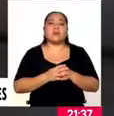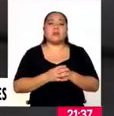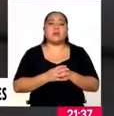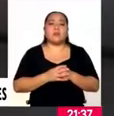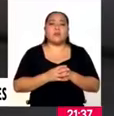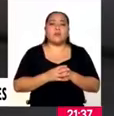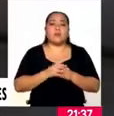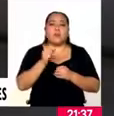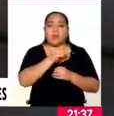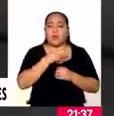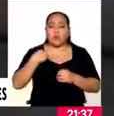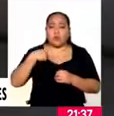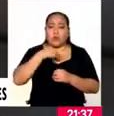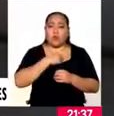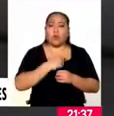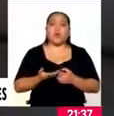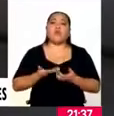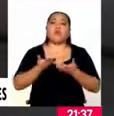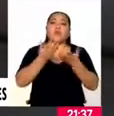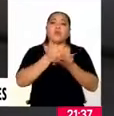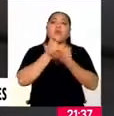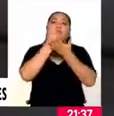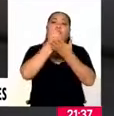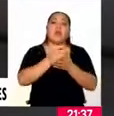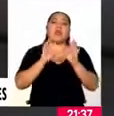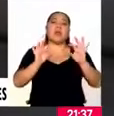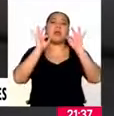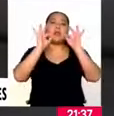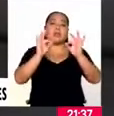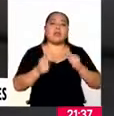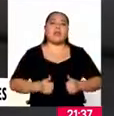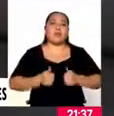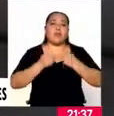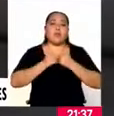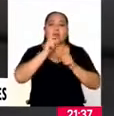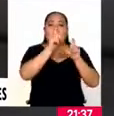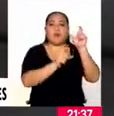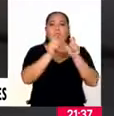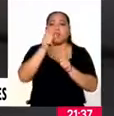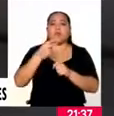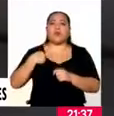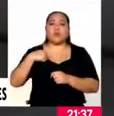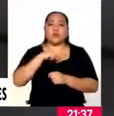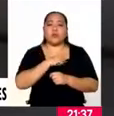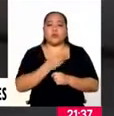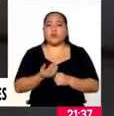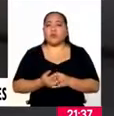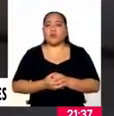poner a disposición para mejorar la calidad de vida de las personas. Tenemos aquí una